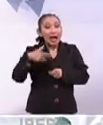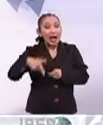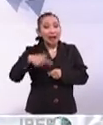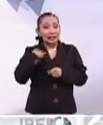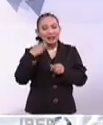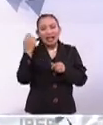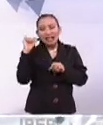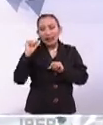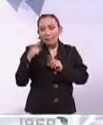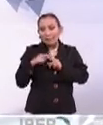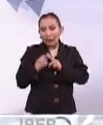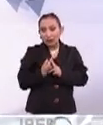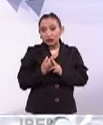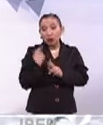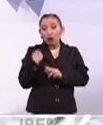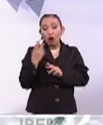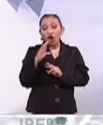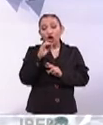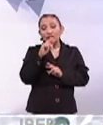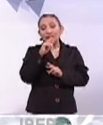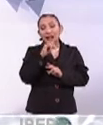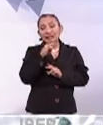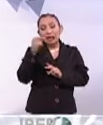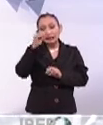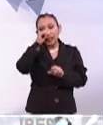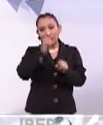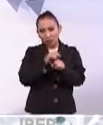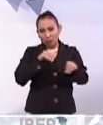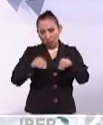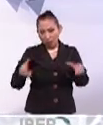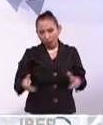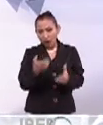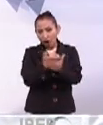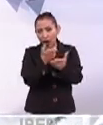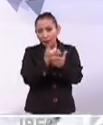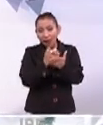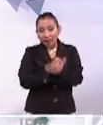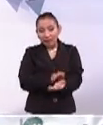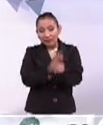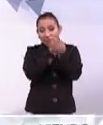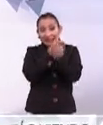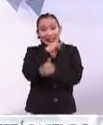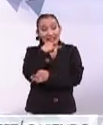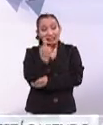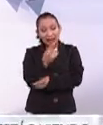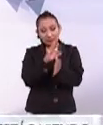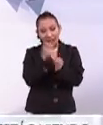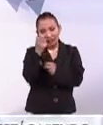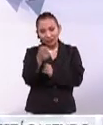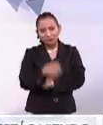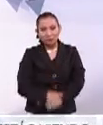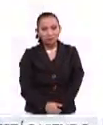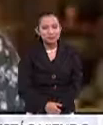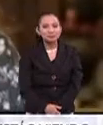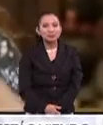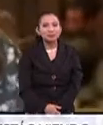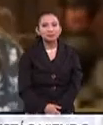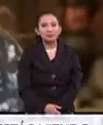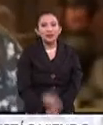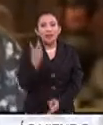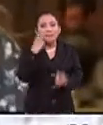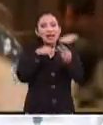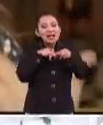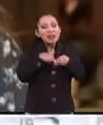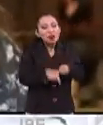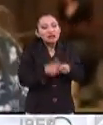esto recién comienza constancias john hight secretario del movimiento economista del frente amplio de chile nos comenta al respecto que venimos